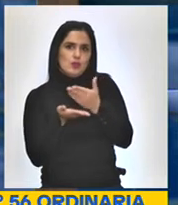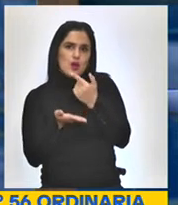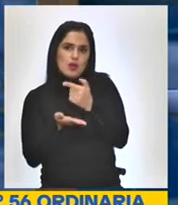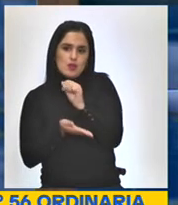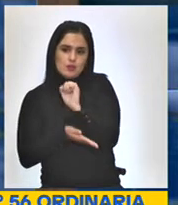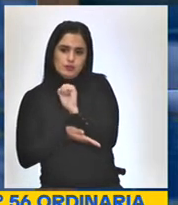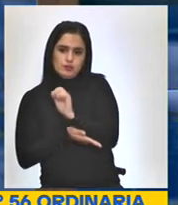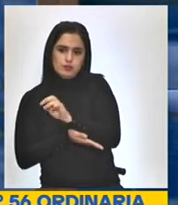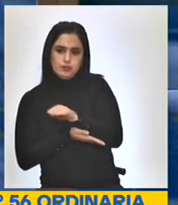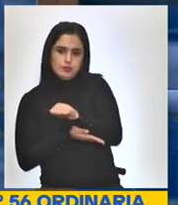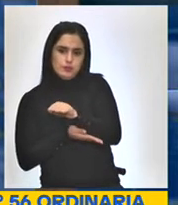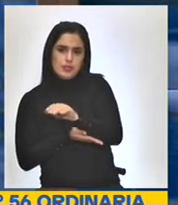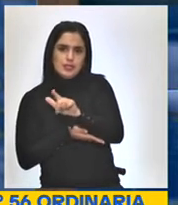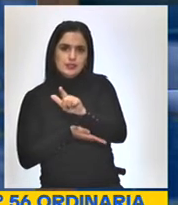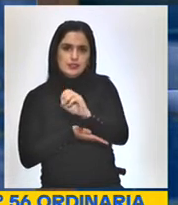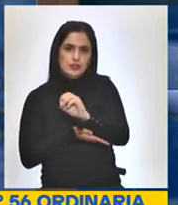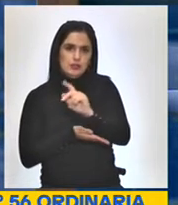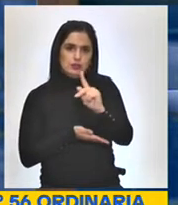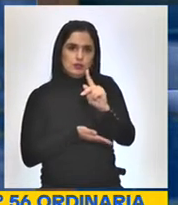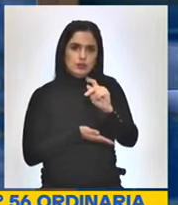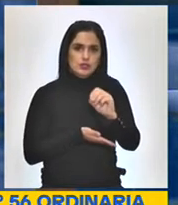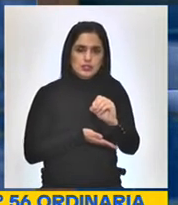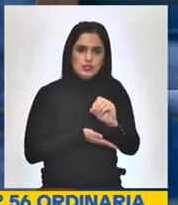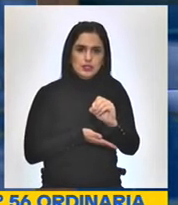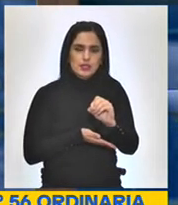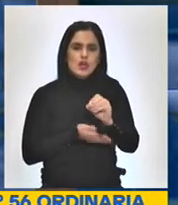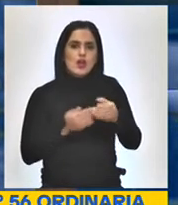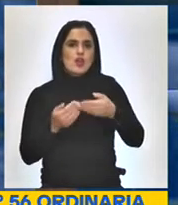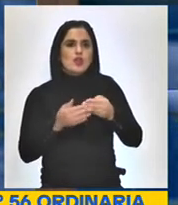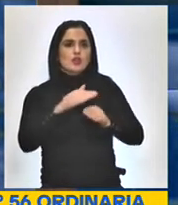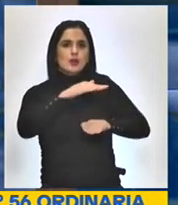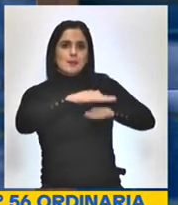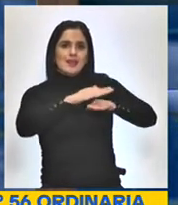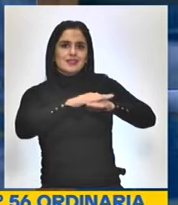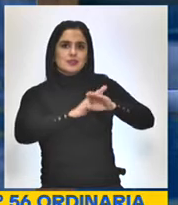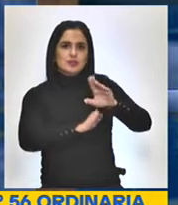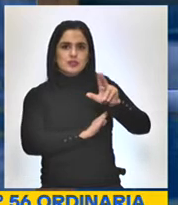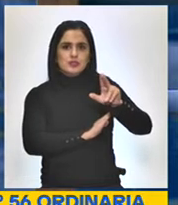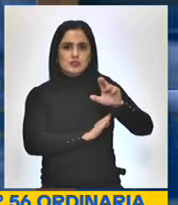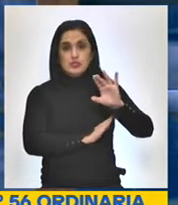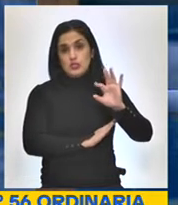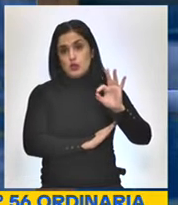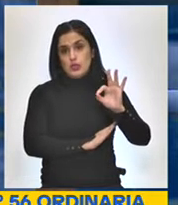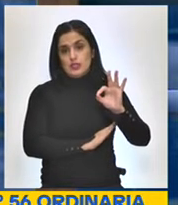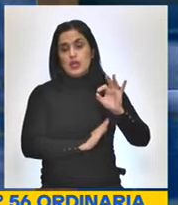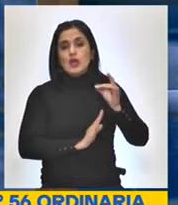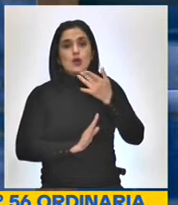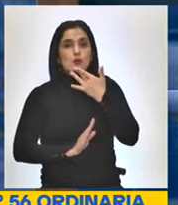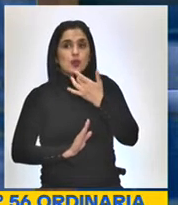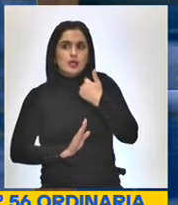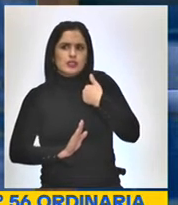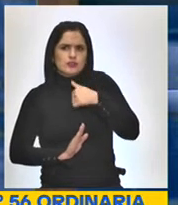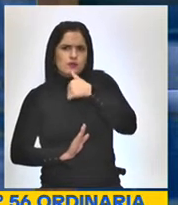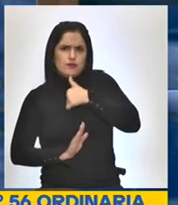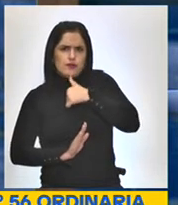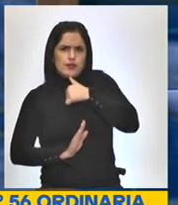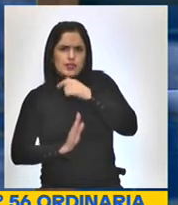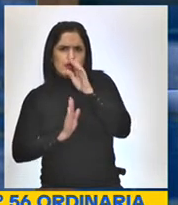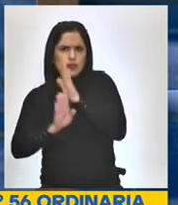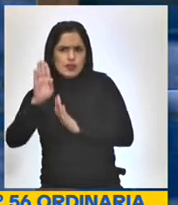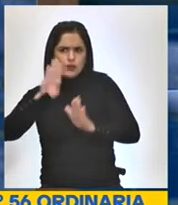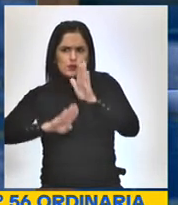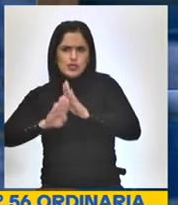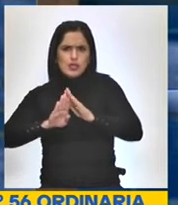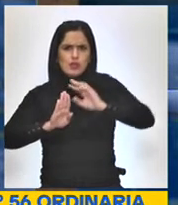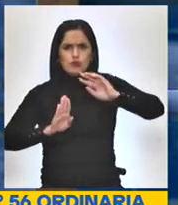u 80 kilómetros en zona donde el límite máximo es de 50, ya que su imprudencia multiplica